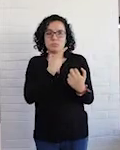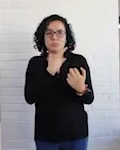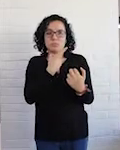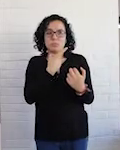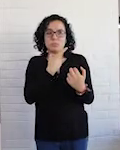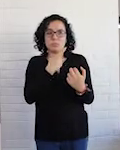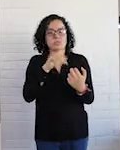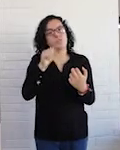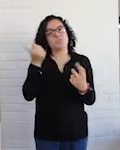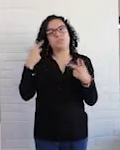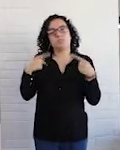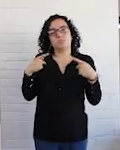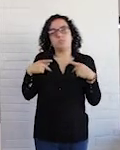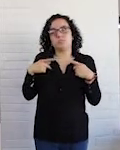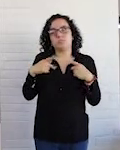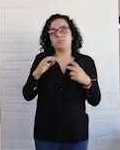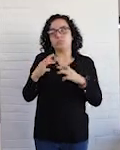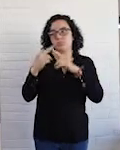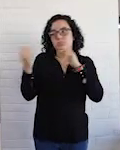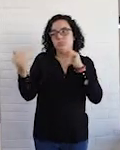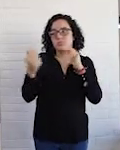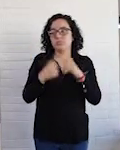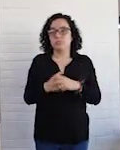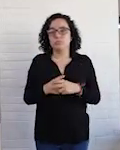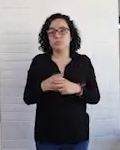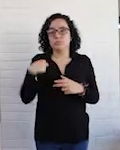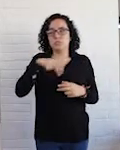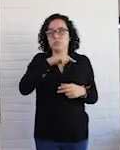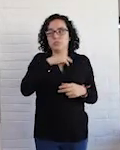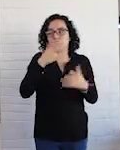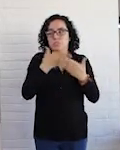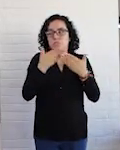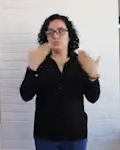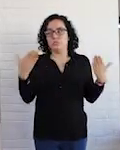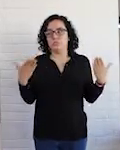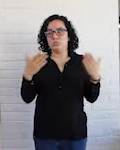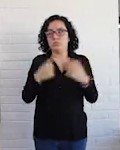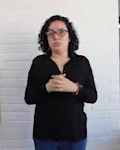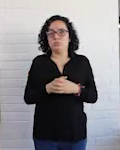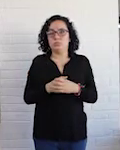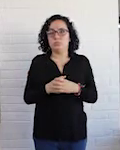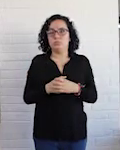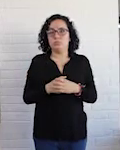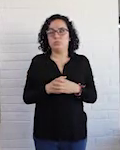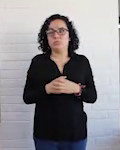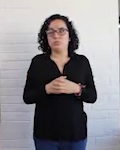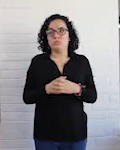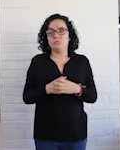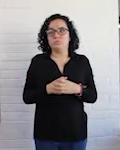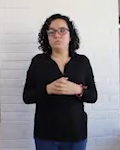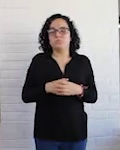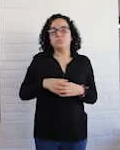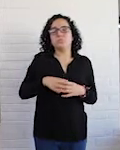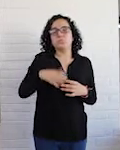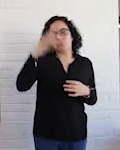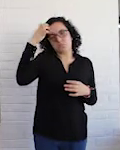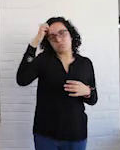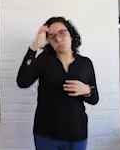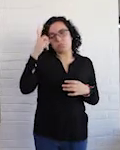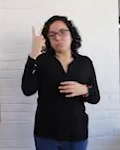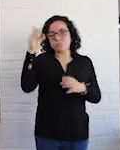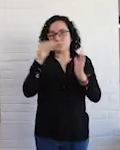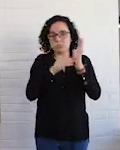allá que la relación que tenemos todos nosotros en este momento. Hay un experimento que a mí me gusta mucho que se hizo